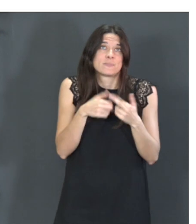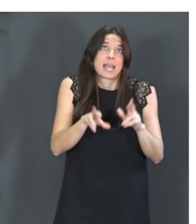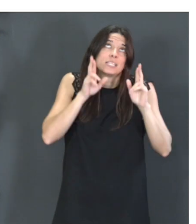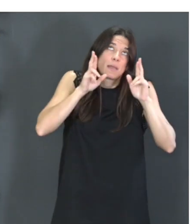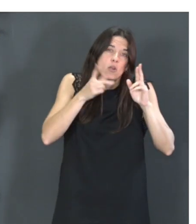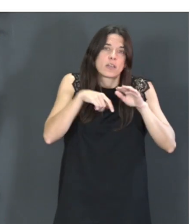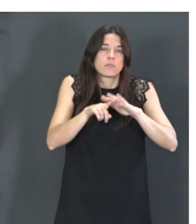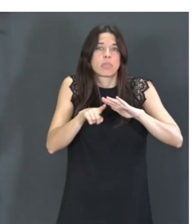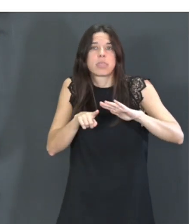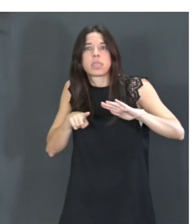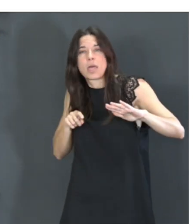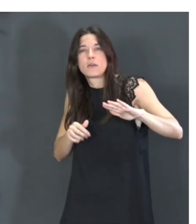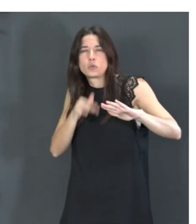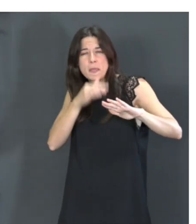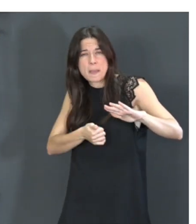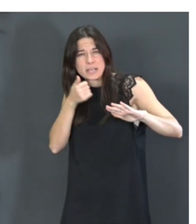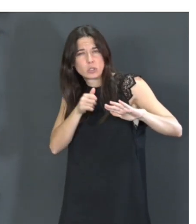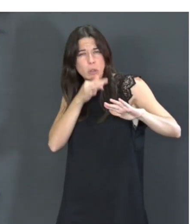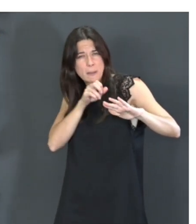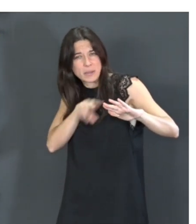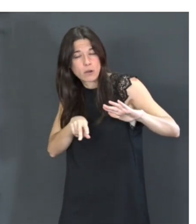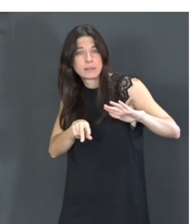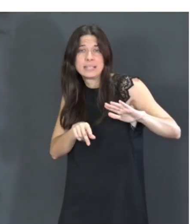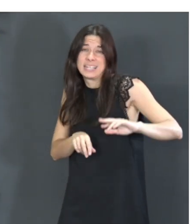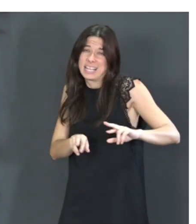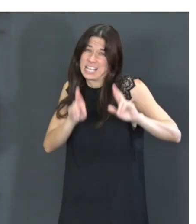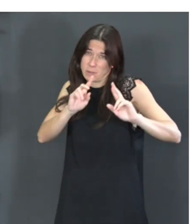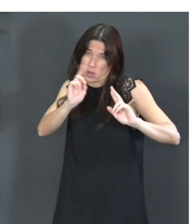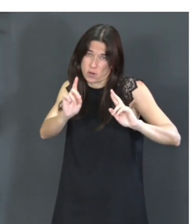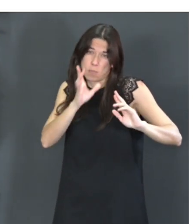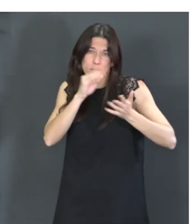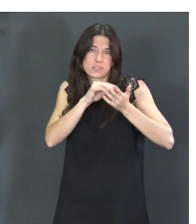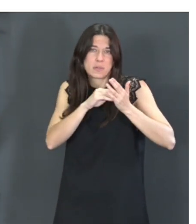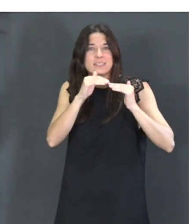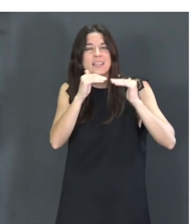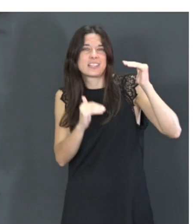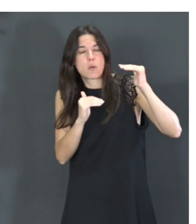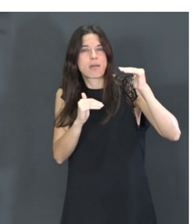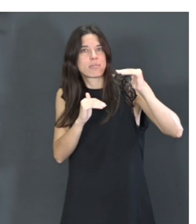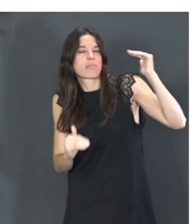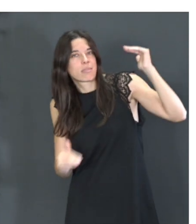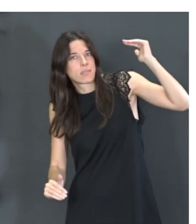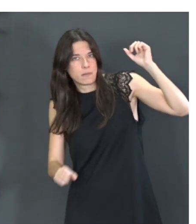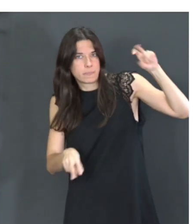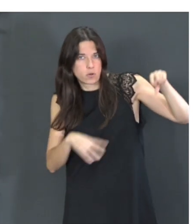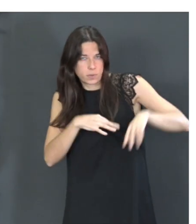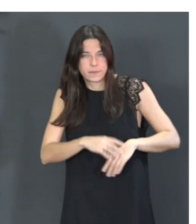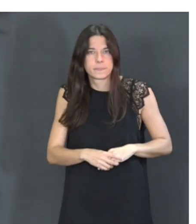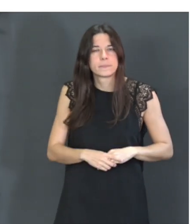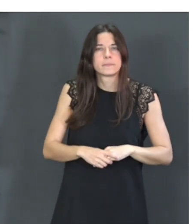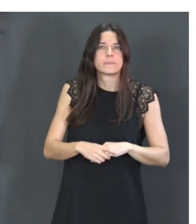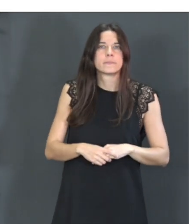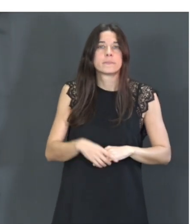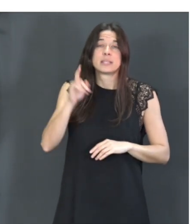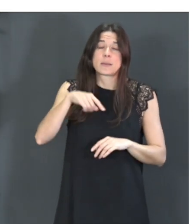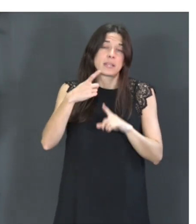no se queden más alejados o que generemos más desigualdad por hecho de no acceder a esa tecnología. Y igual a